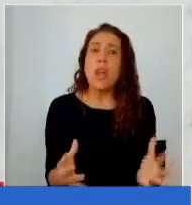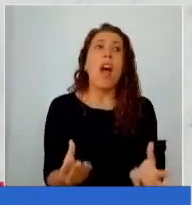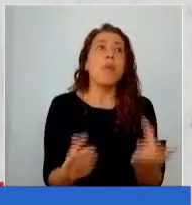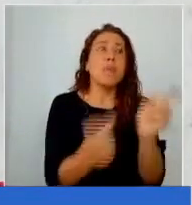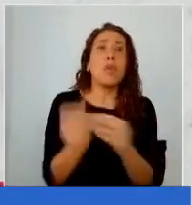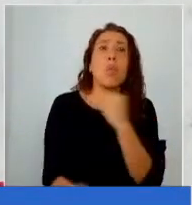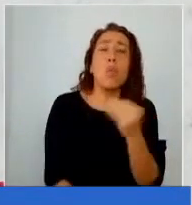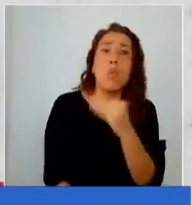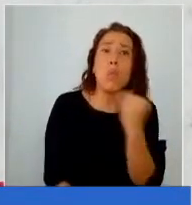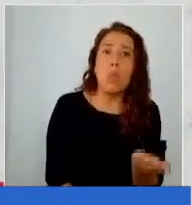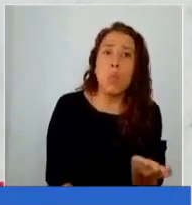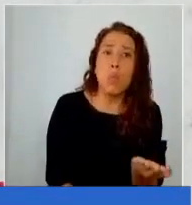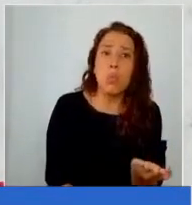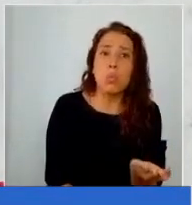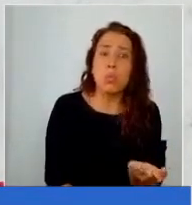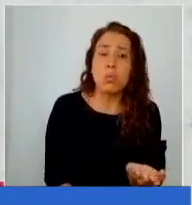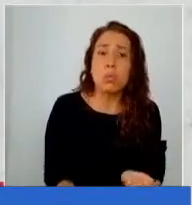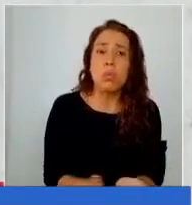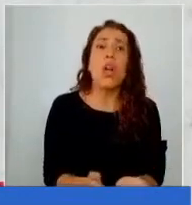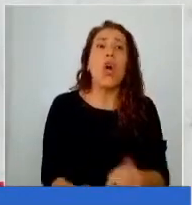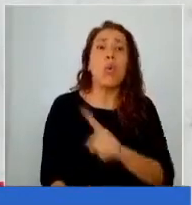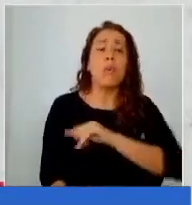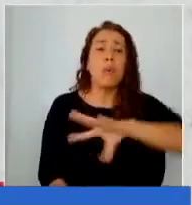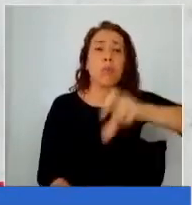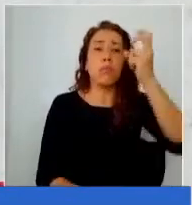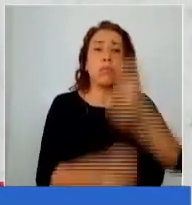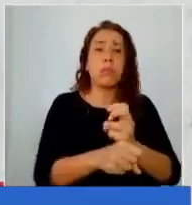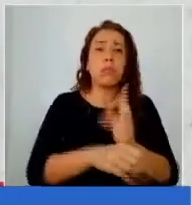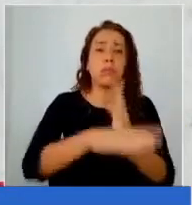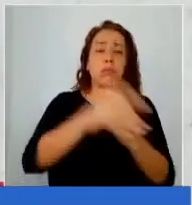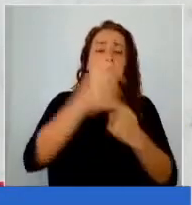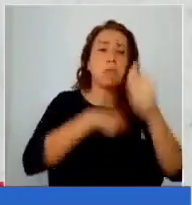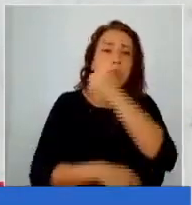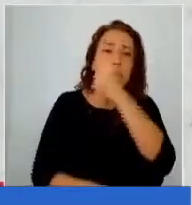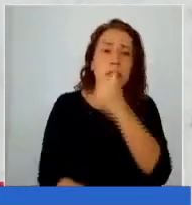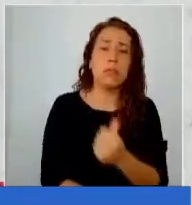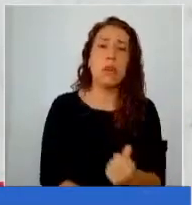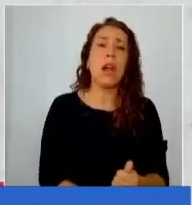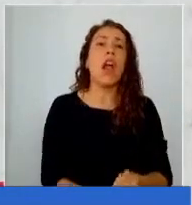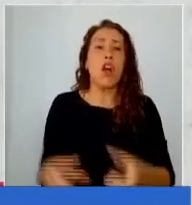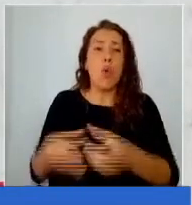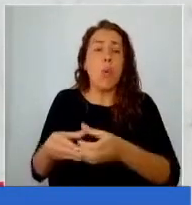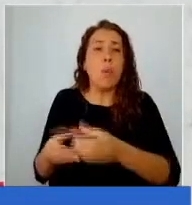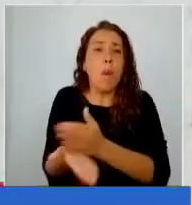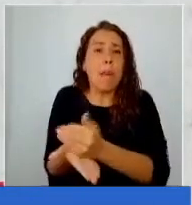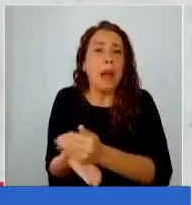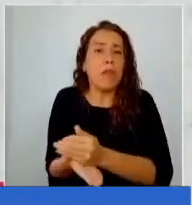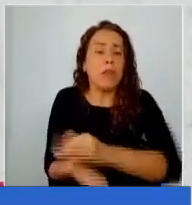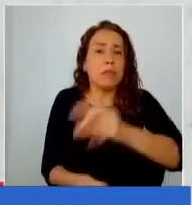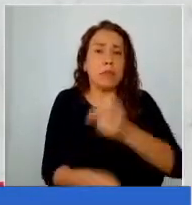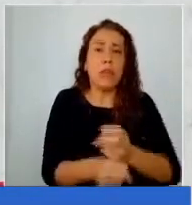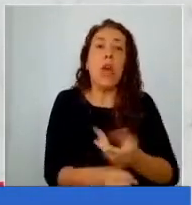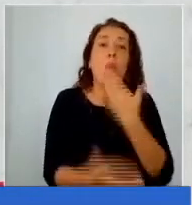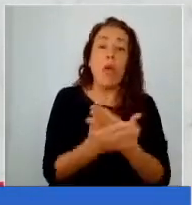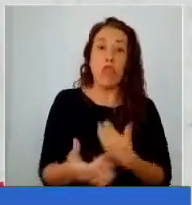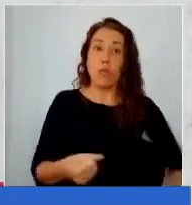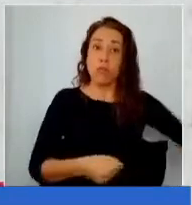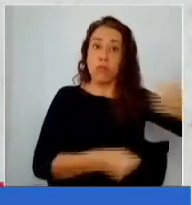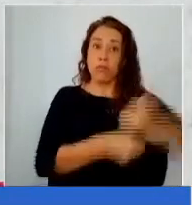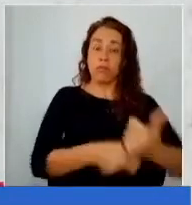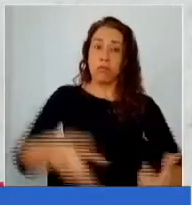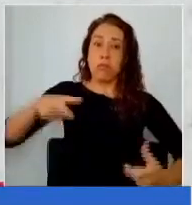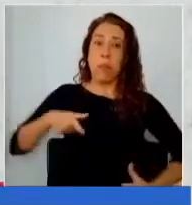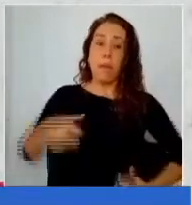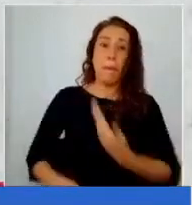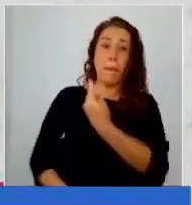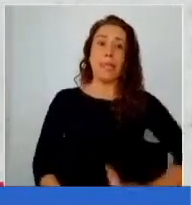cegadas por la delincuencia del narcotráfico y el crimen organizado el día que asumí la presidencia del senado que hace